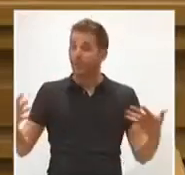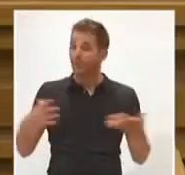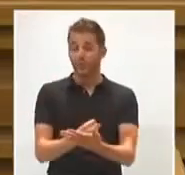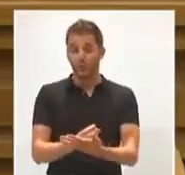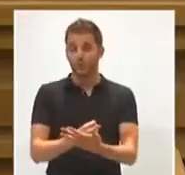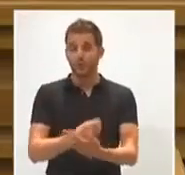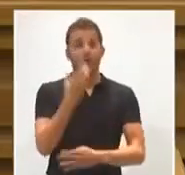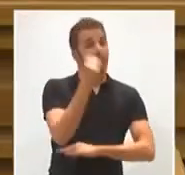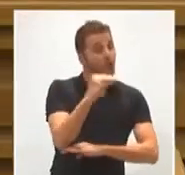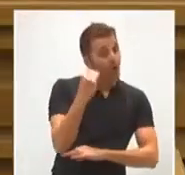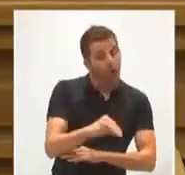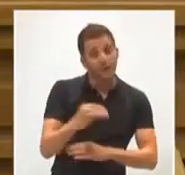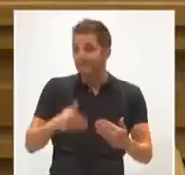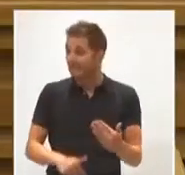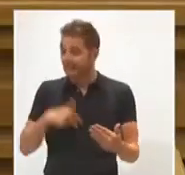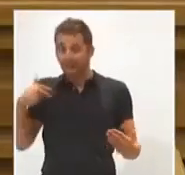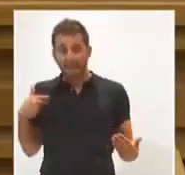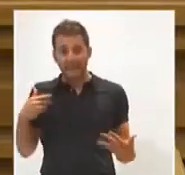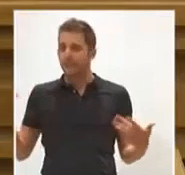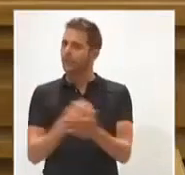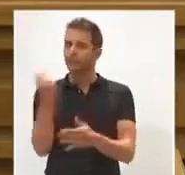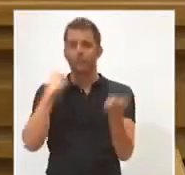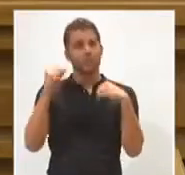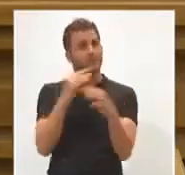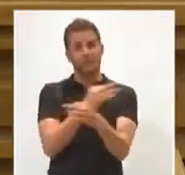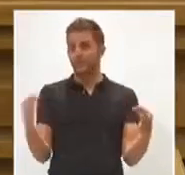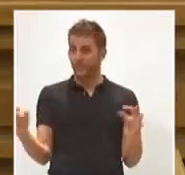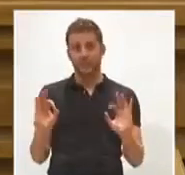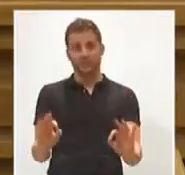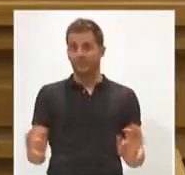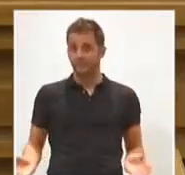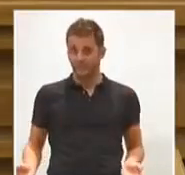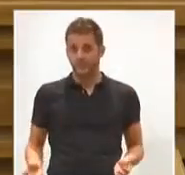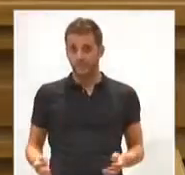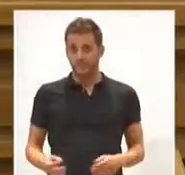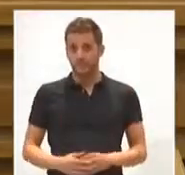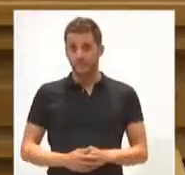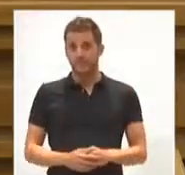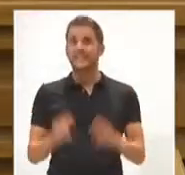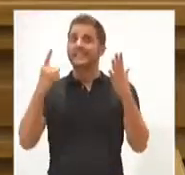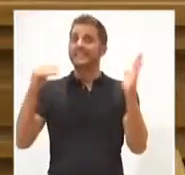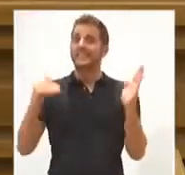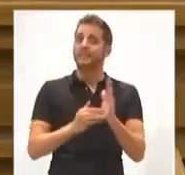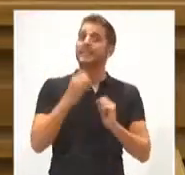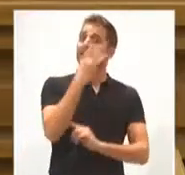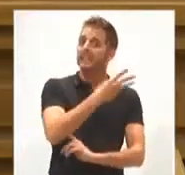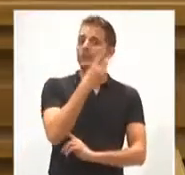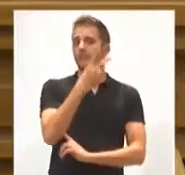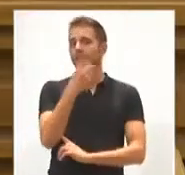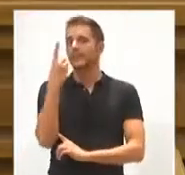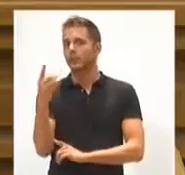se ha comportado de una manera verdaderamente extraordinaria son seis mil 321 fallecidos